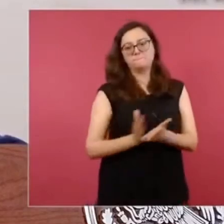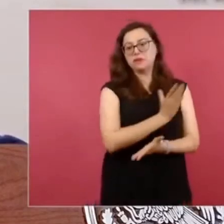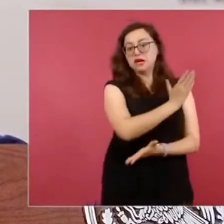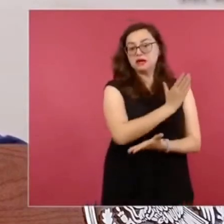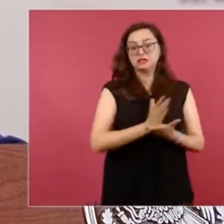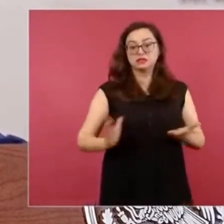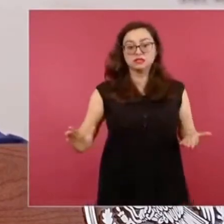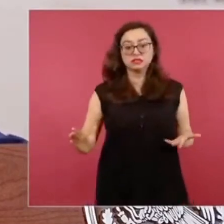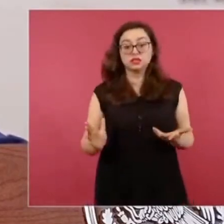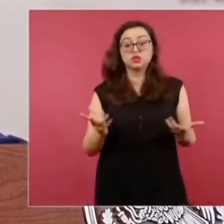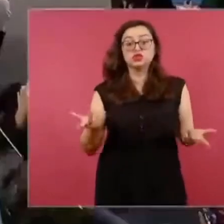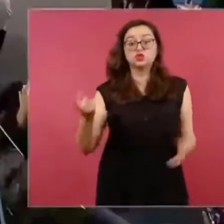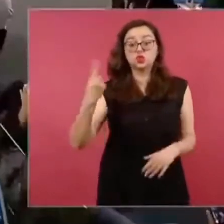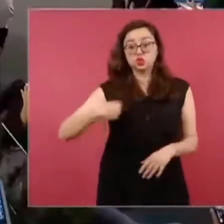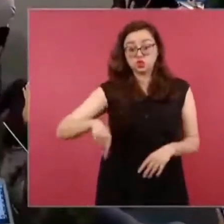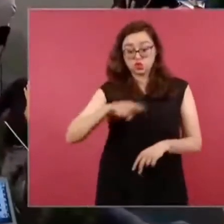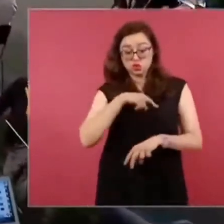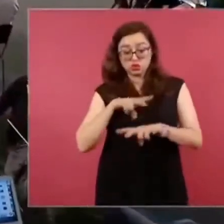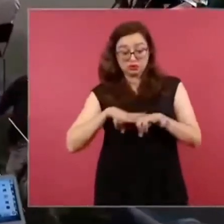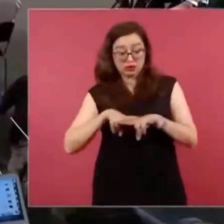comunicábamos nos iban a absorber.